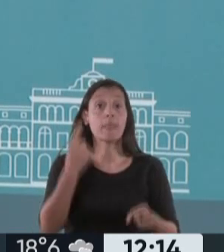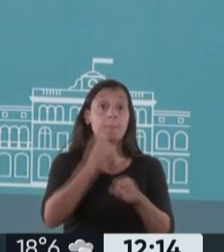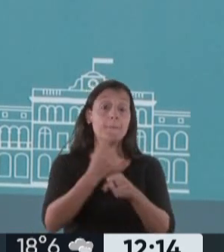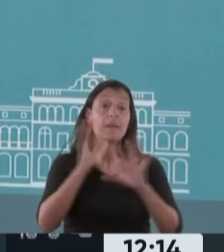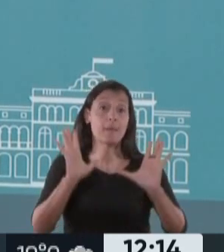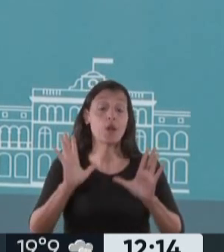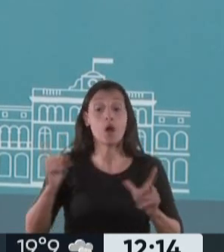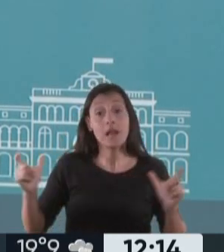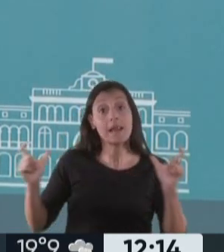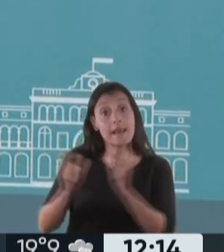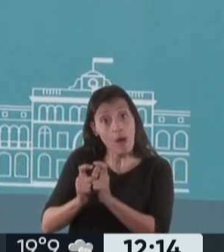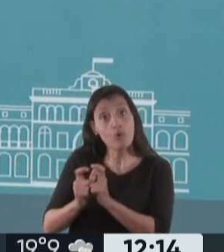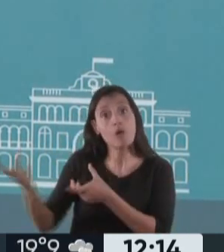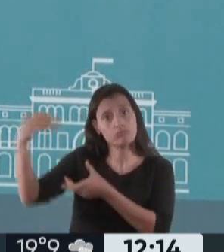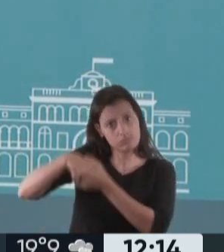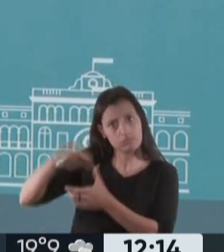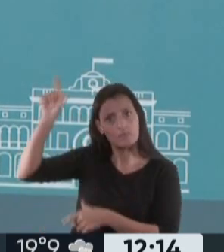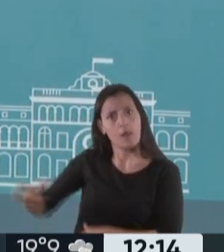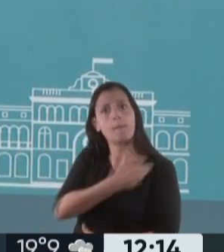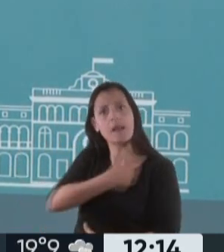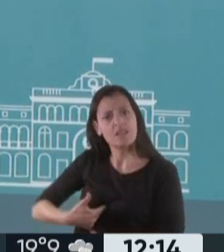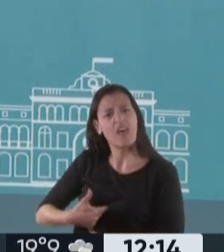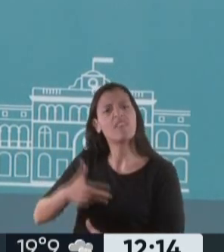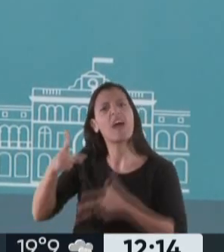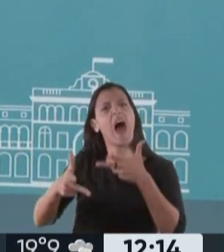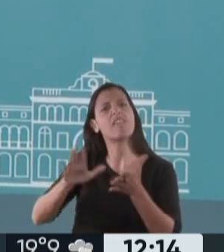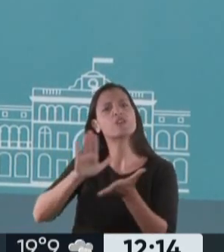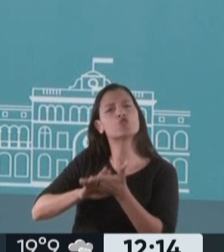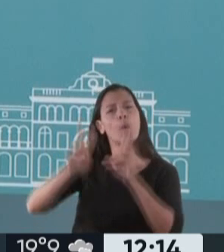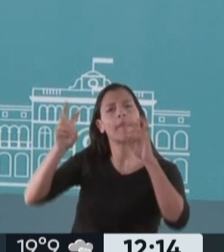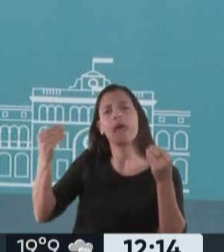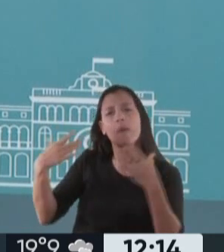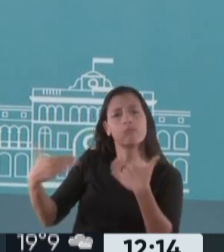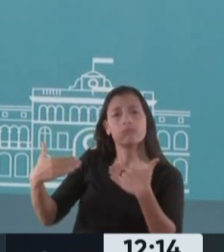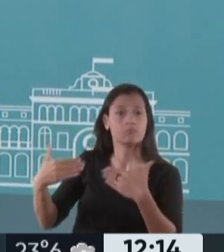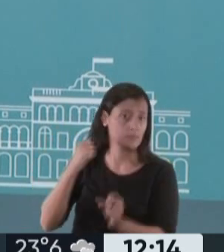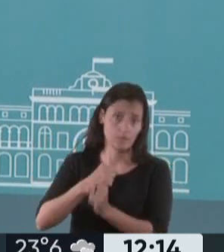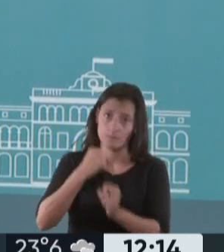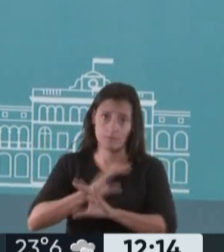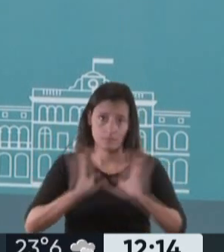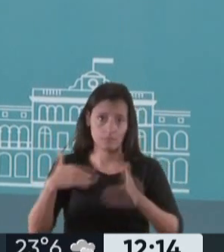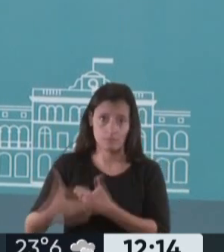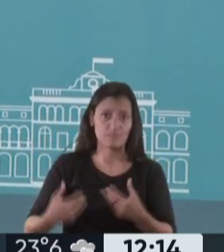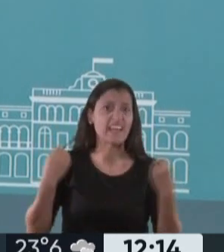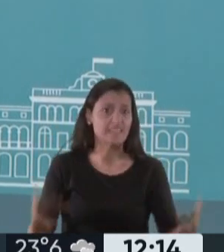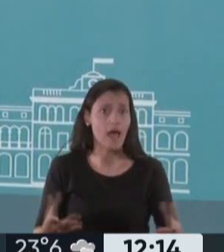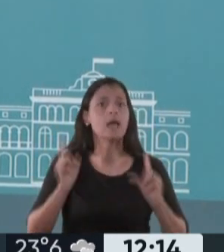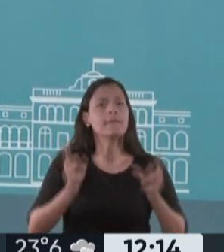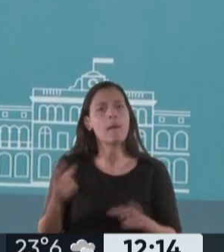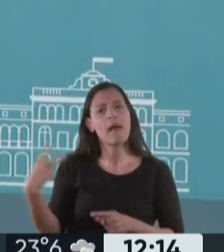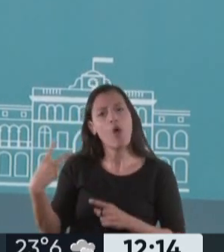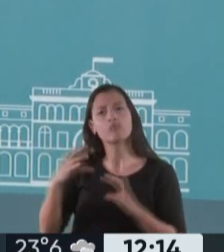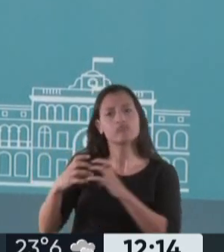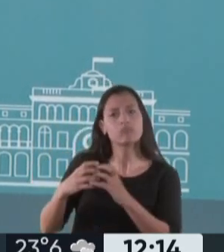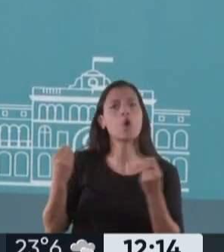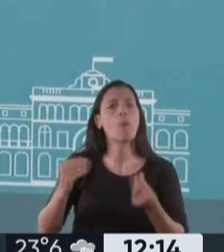Primero, la reunión con el presidente de la Nación, se habló de gestión y se habló de qué manera se siguen instrumentando las